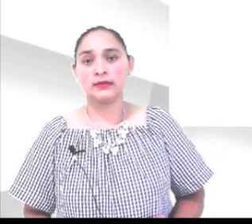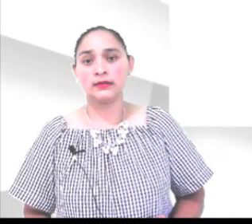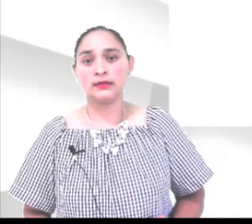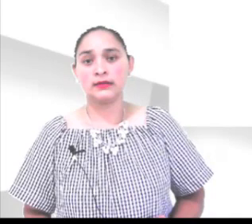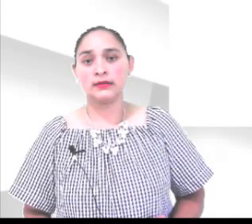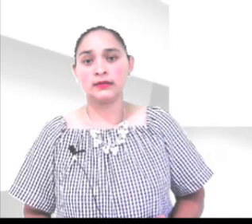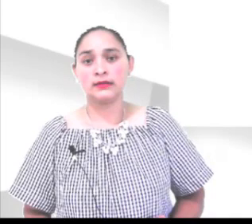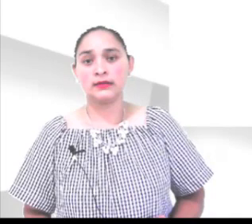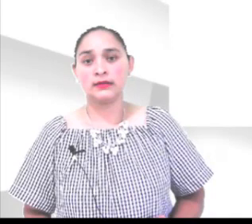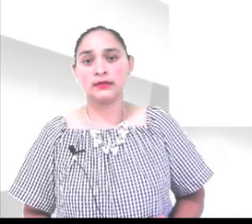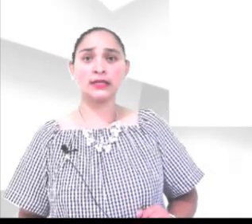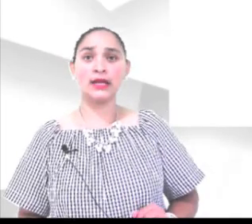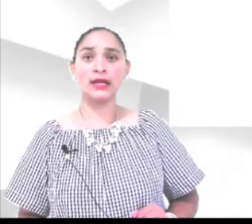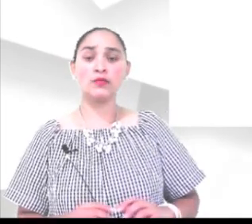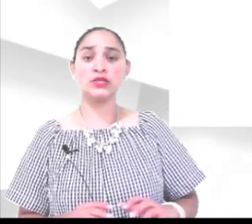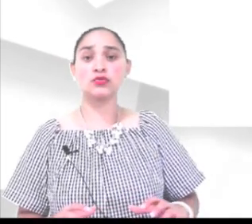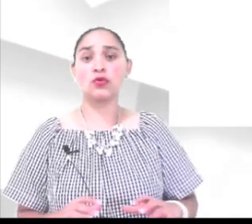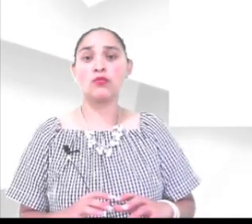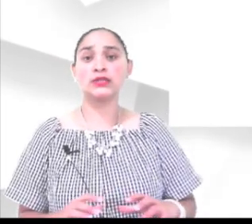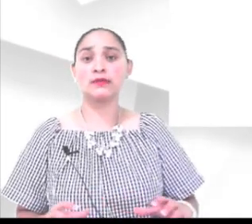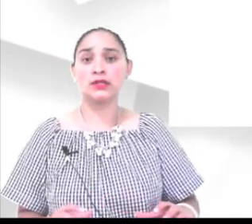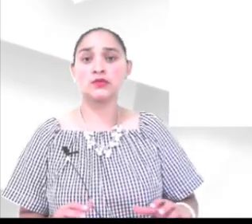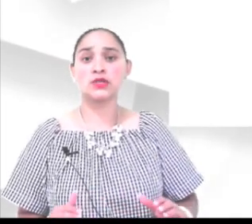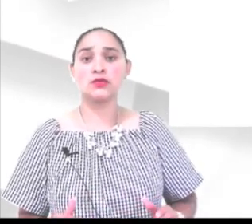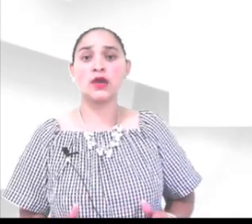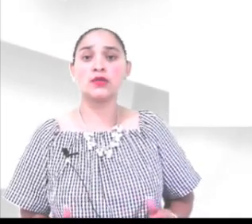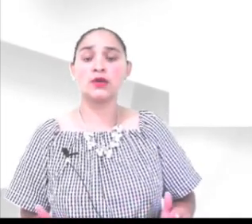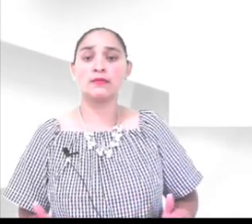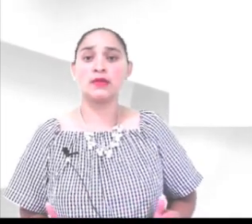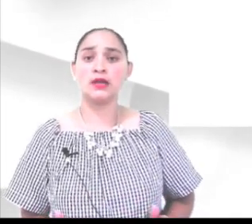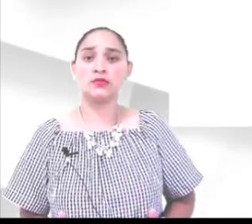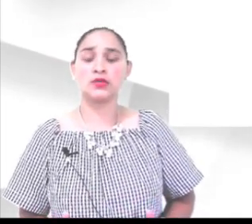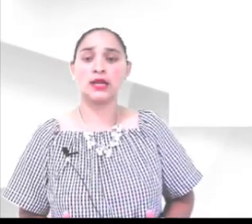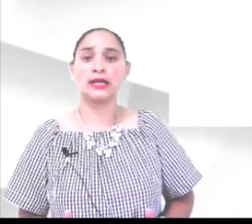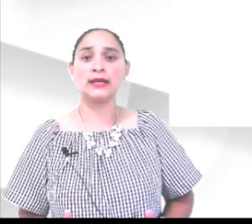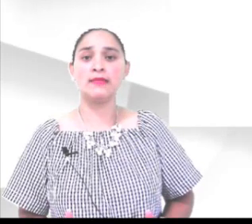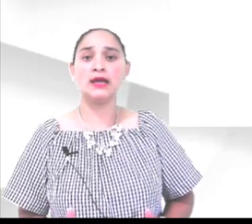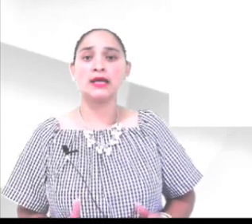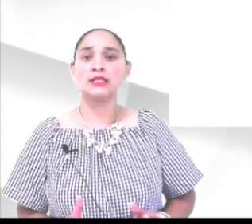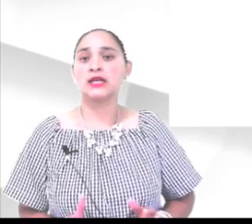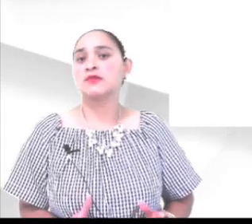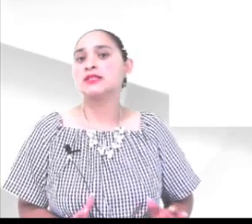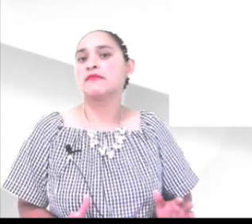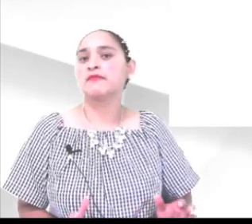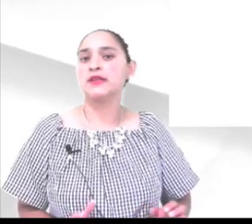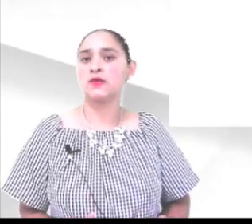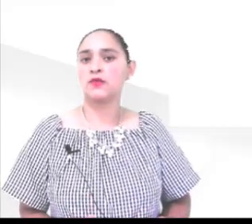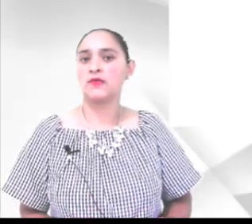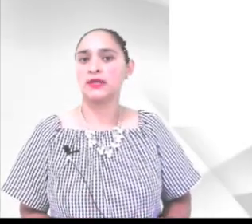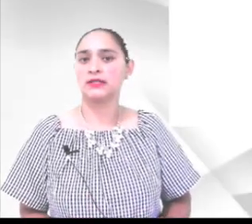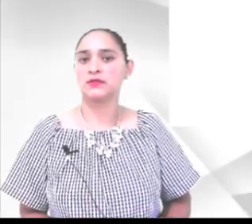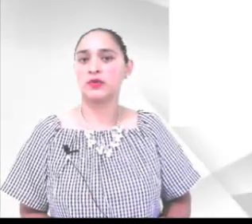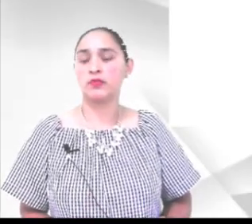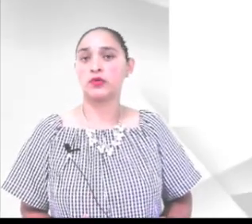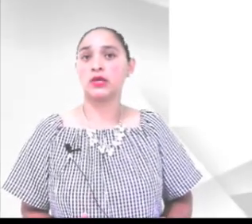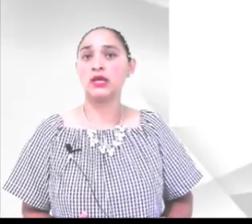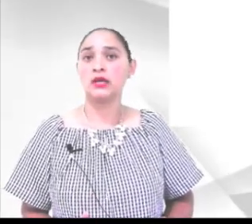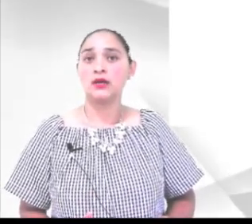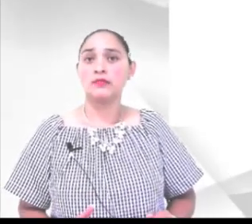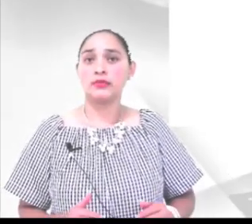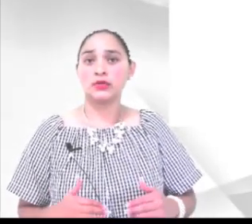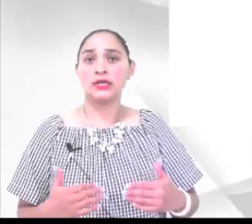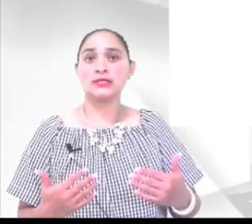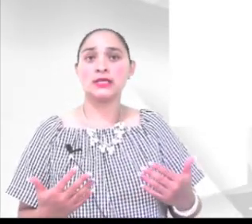departamento de Intibucá, ¿verdad? Hemos visto cómo a través de los años ha ido cambiando, ya el clima ya no es tan frío como antes. ¿Pero por